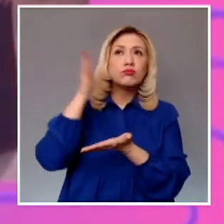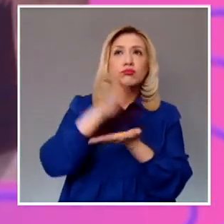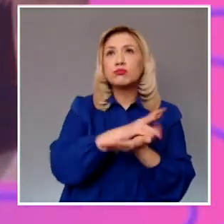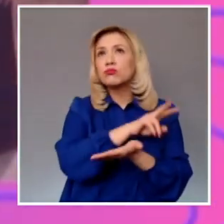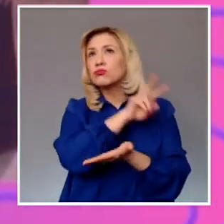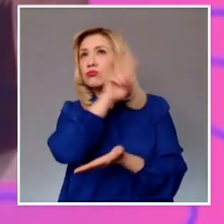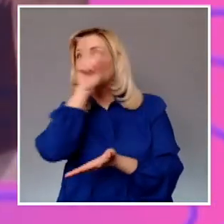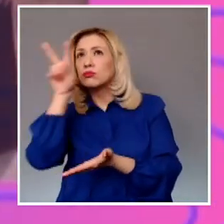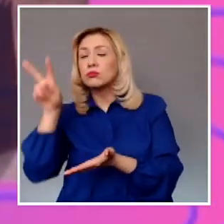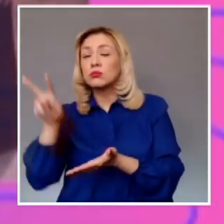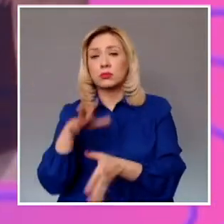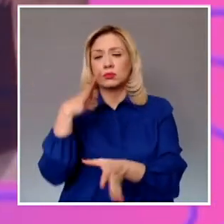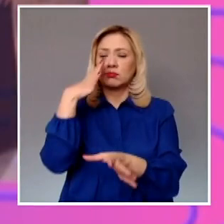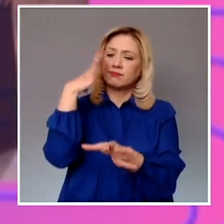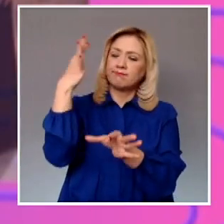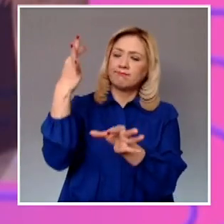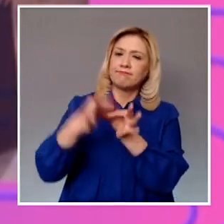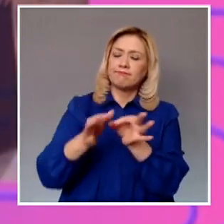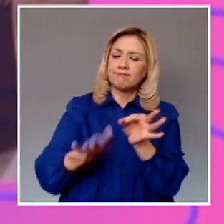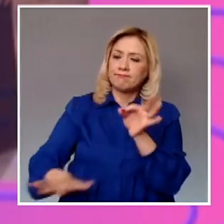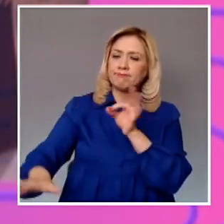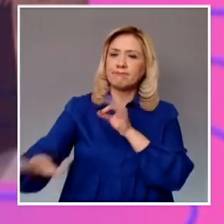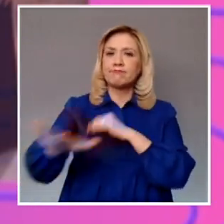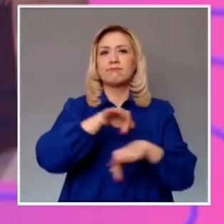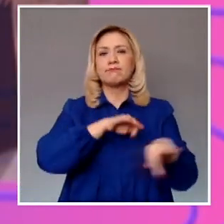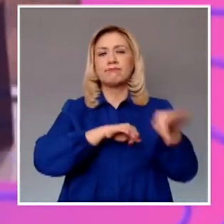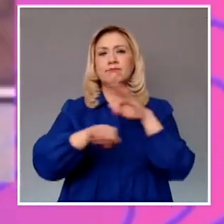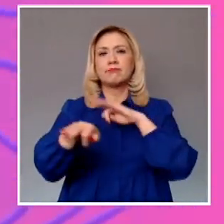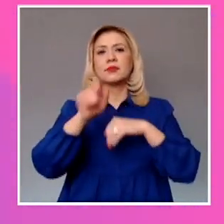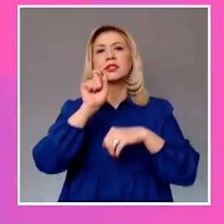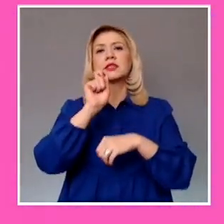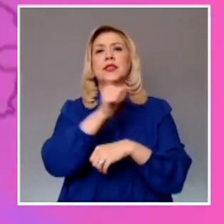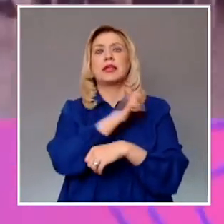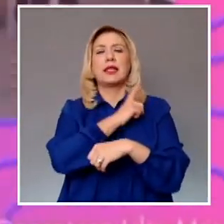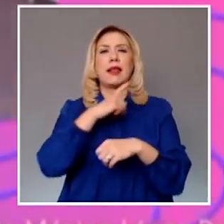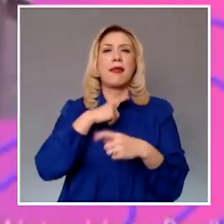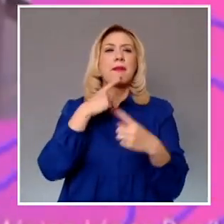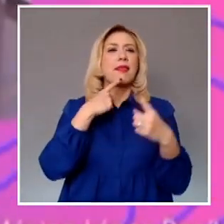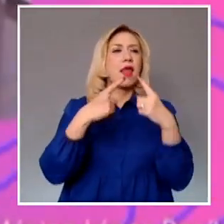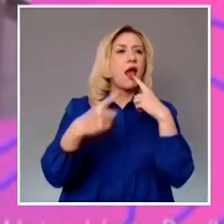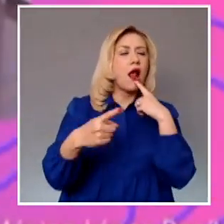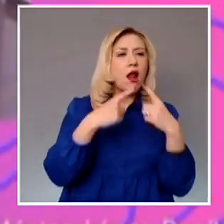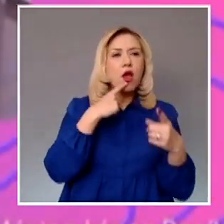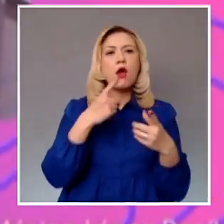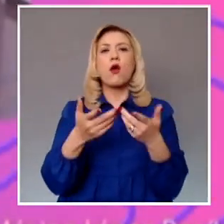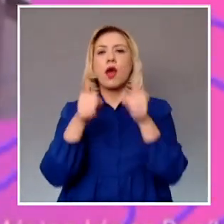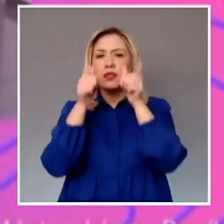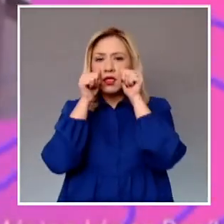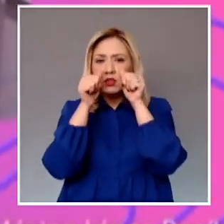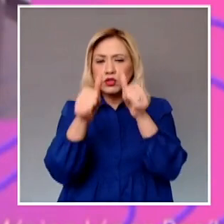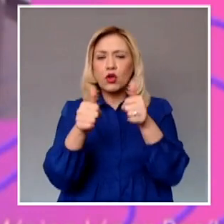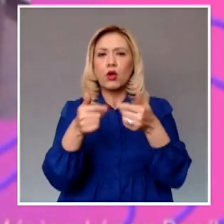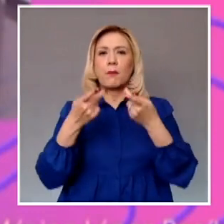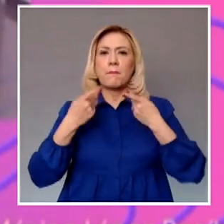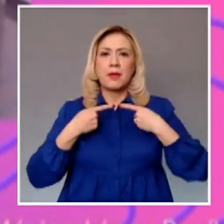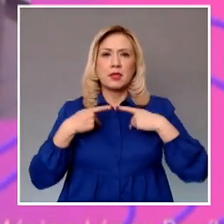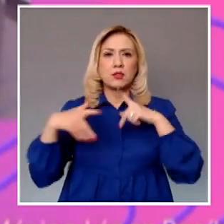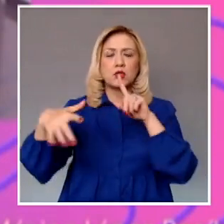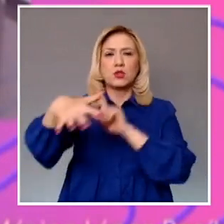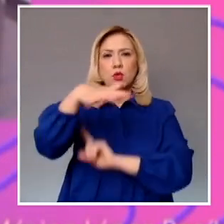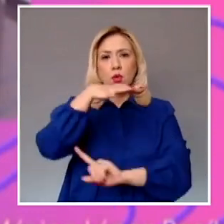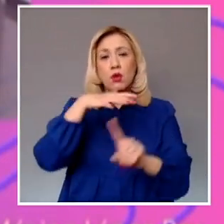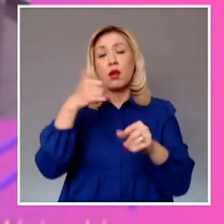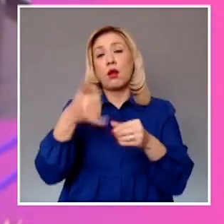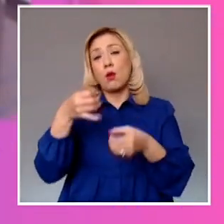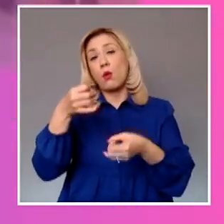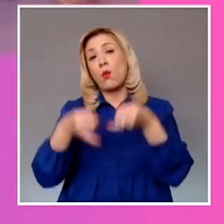de todo el personal con la justicia y el diálogo en beneficio de la sociedad. Destacó el papel de las juzgadoras federales, quienes dijo son